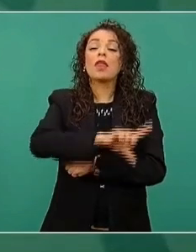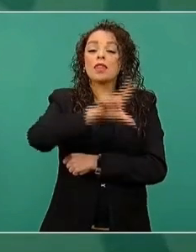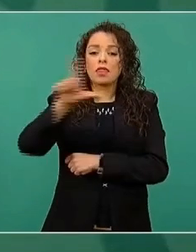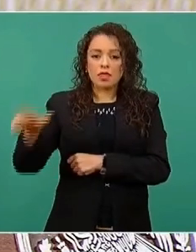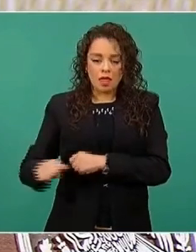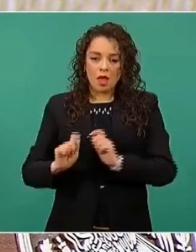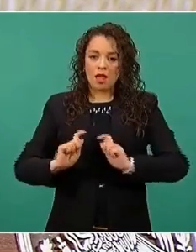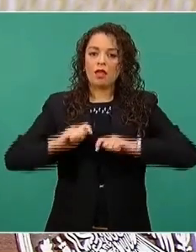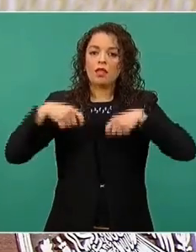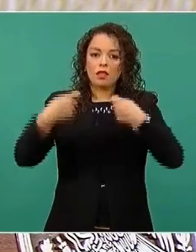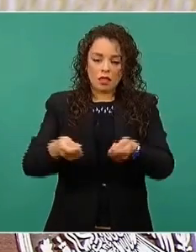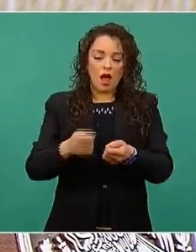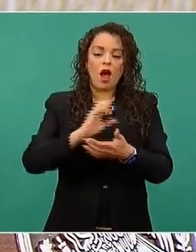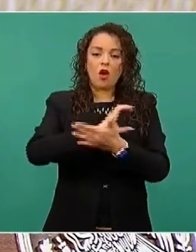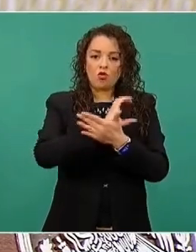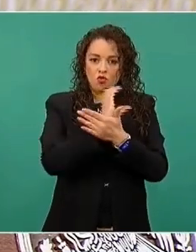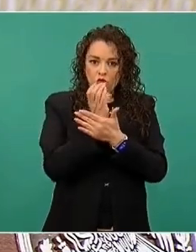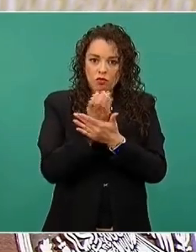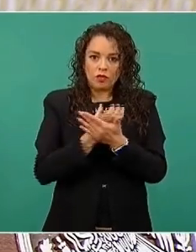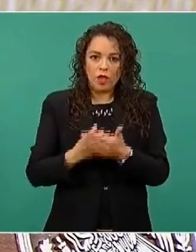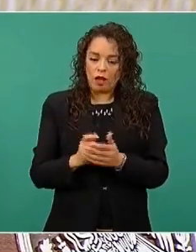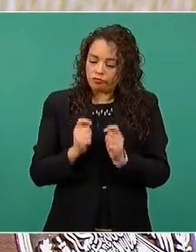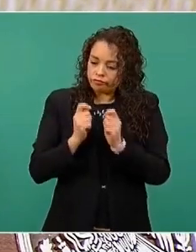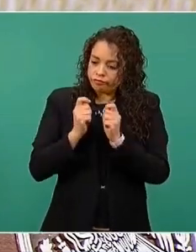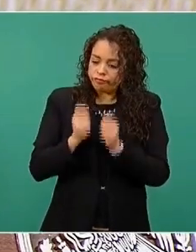de base con plazas.